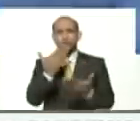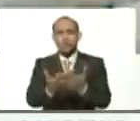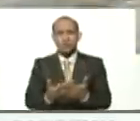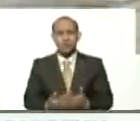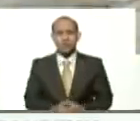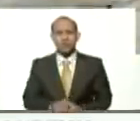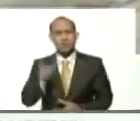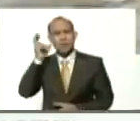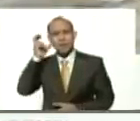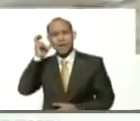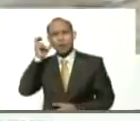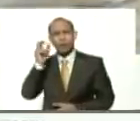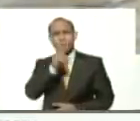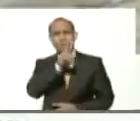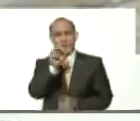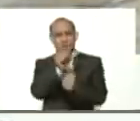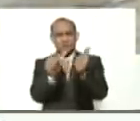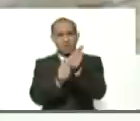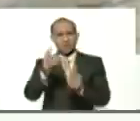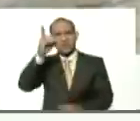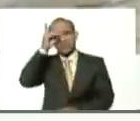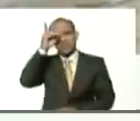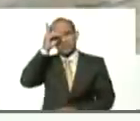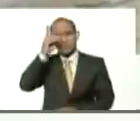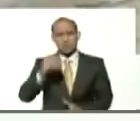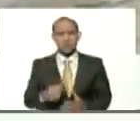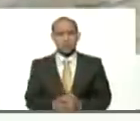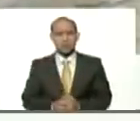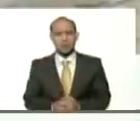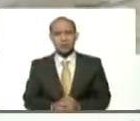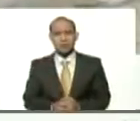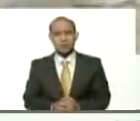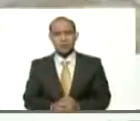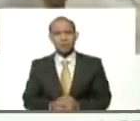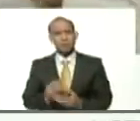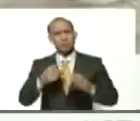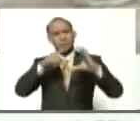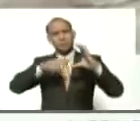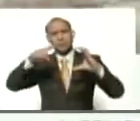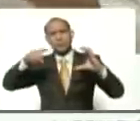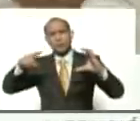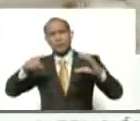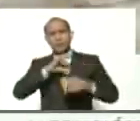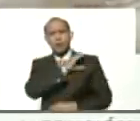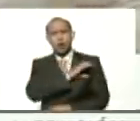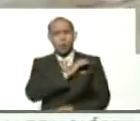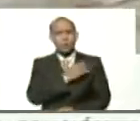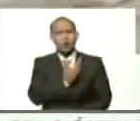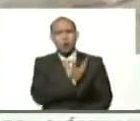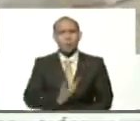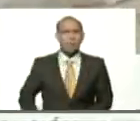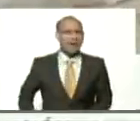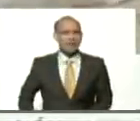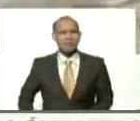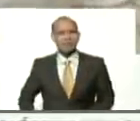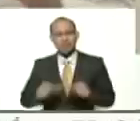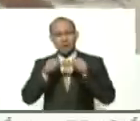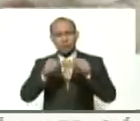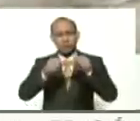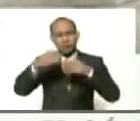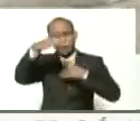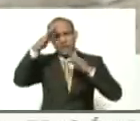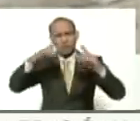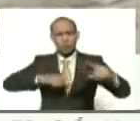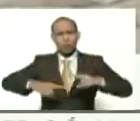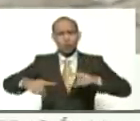escuchábamos a la vicepresidenta ejecutiva de la república del psir rodríguez con el balance de la comisión presidencial para el seguimiento atención